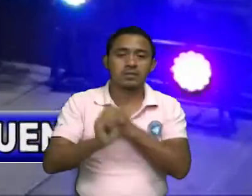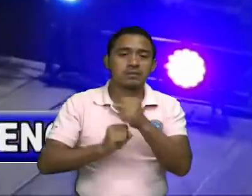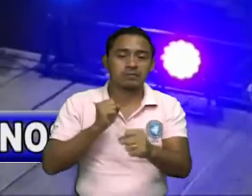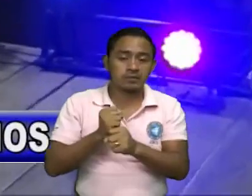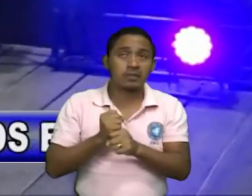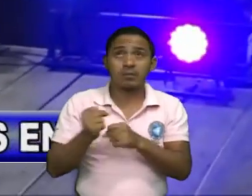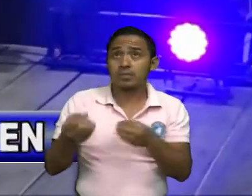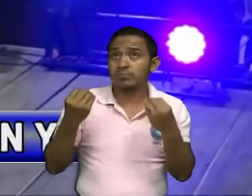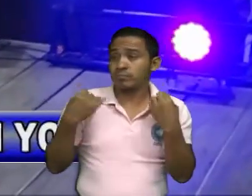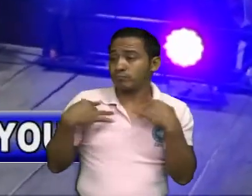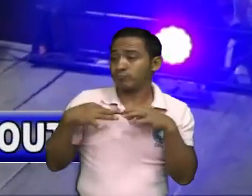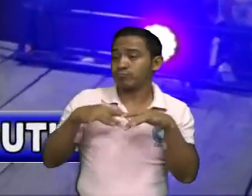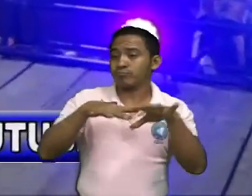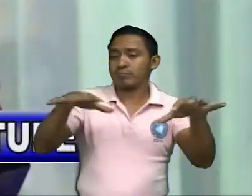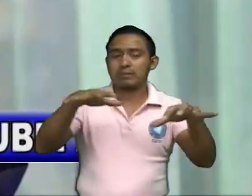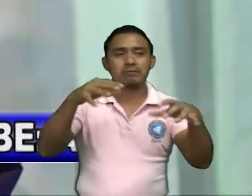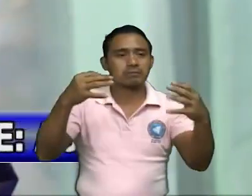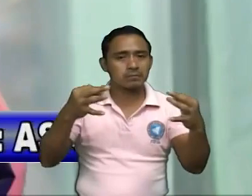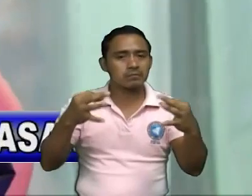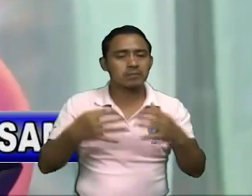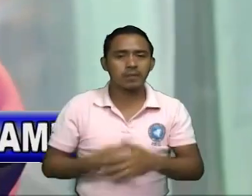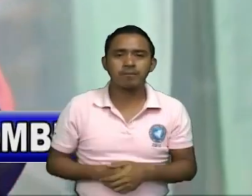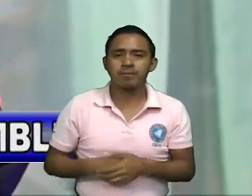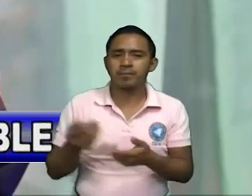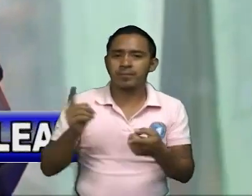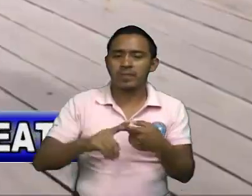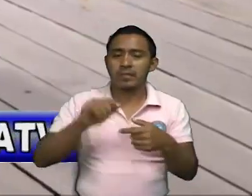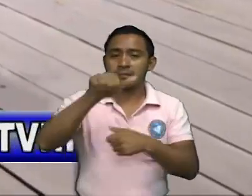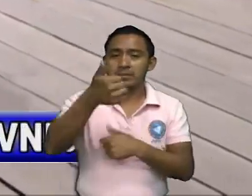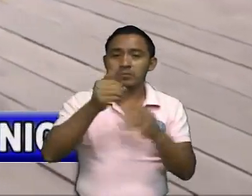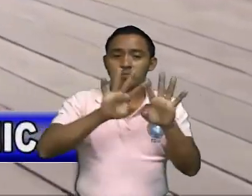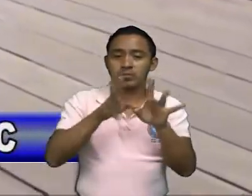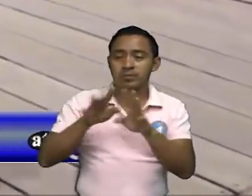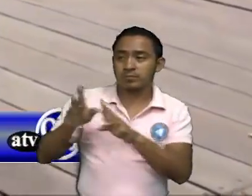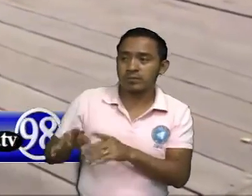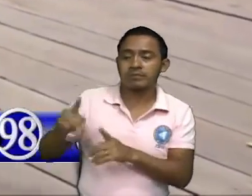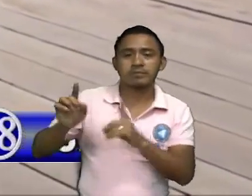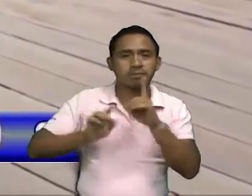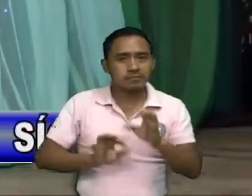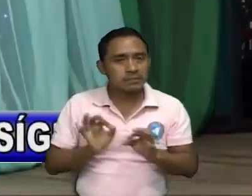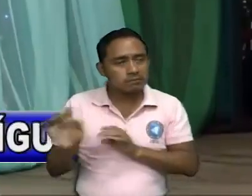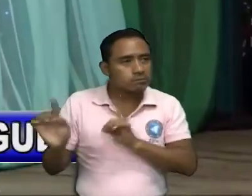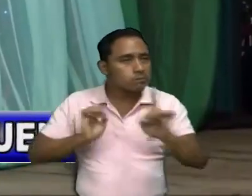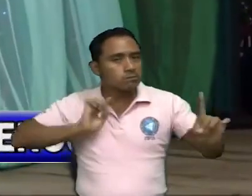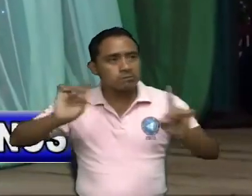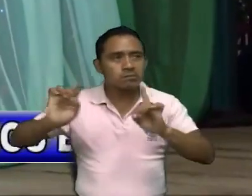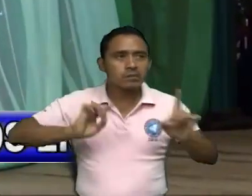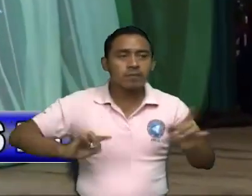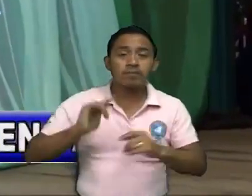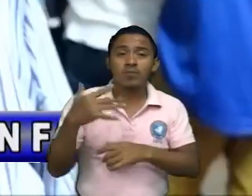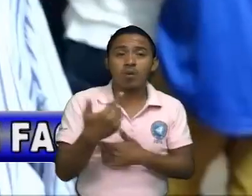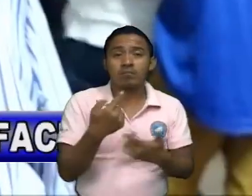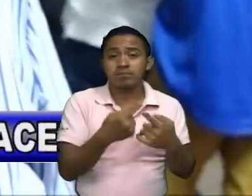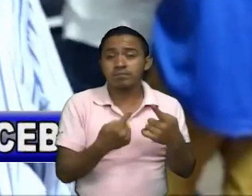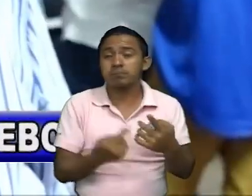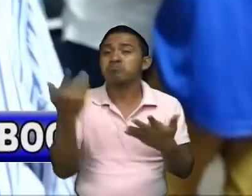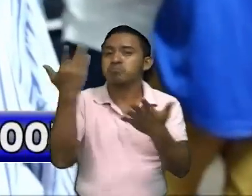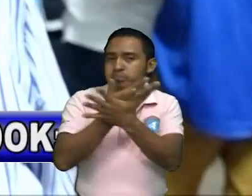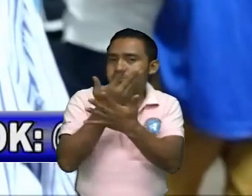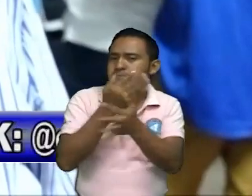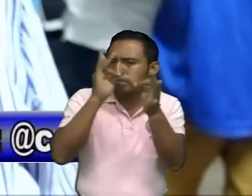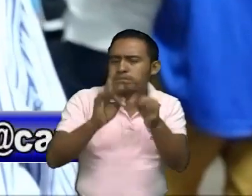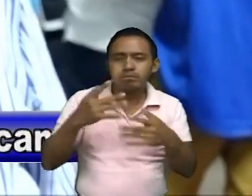concurrido. Estamos ahí contando con la participación de seis candidatas, que ha estado muy reñido porque todas han venido bien preparadas y